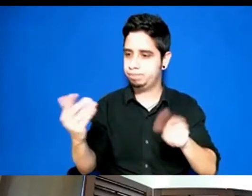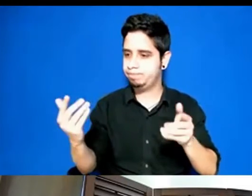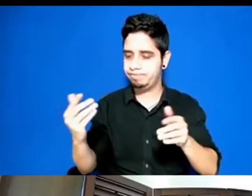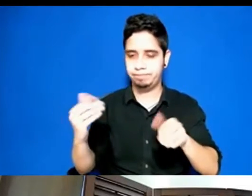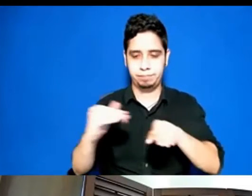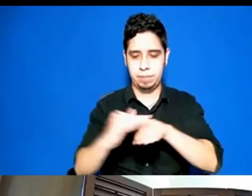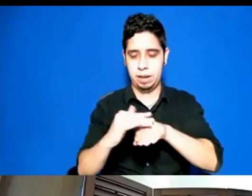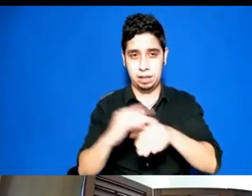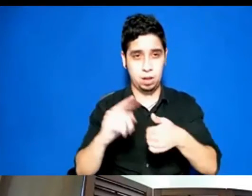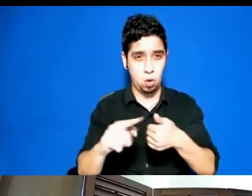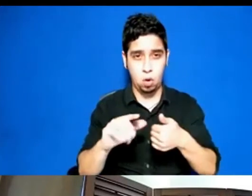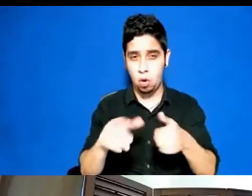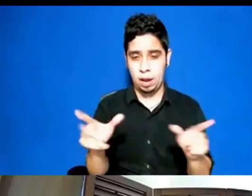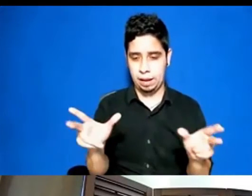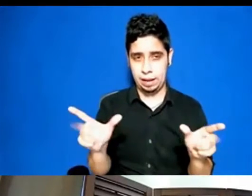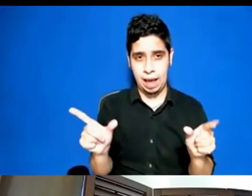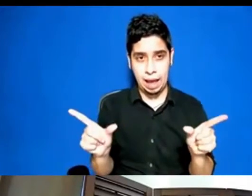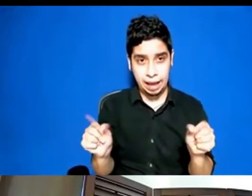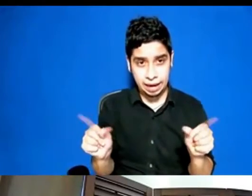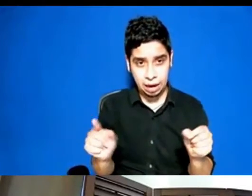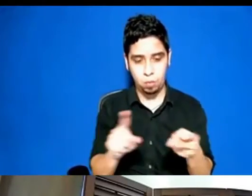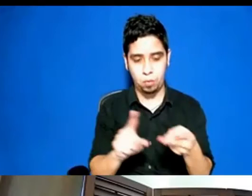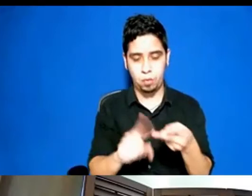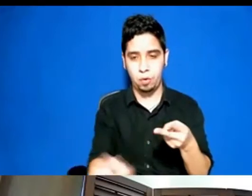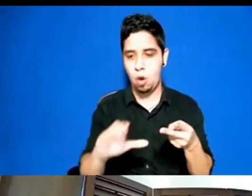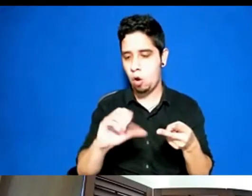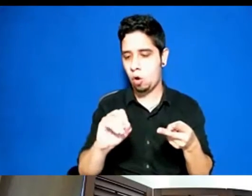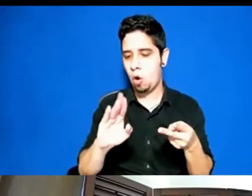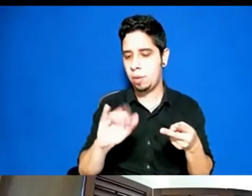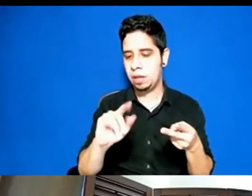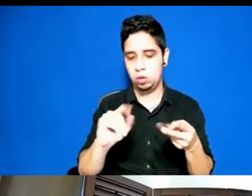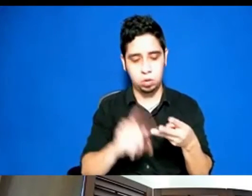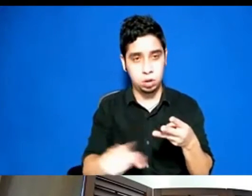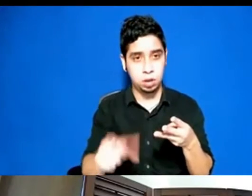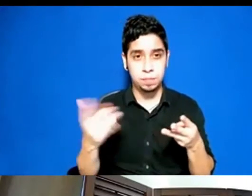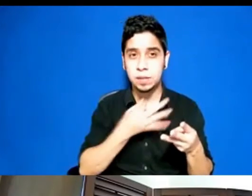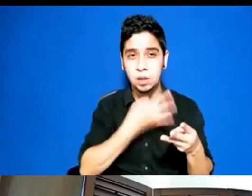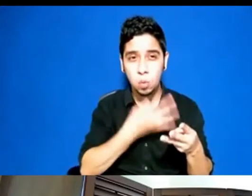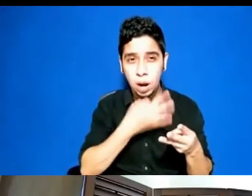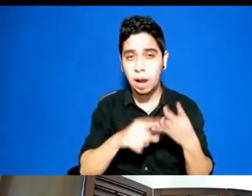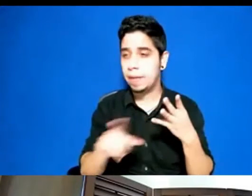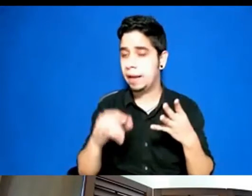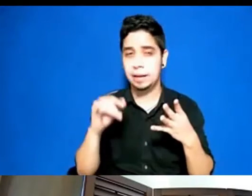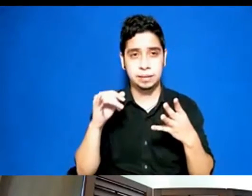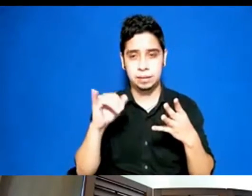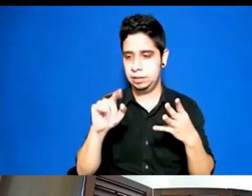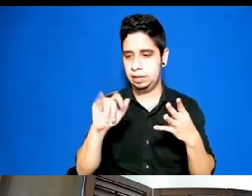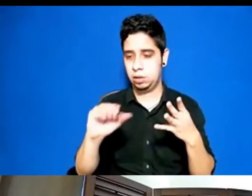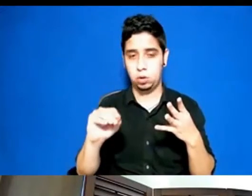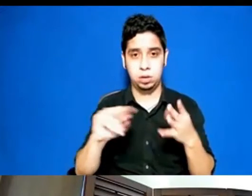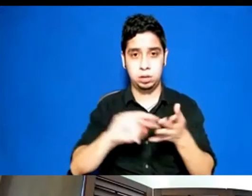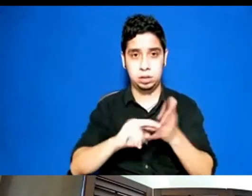los pájaros, están los lagartijos, están las iguanas, están los insectos. No tienen